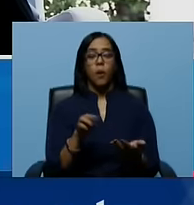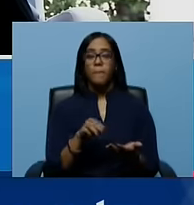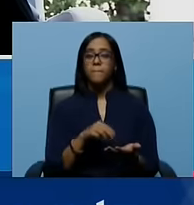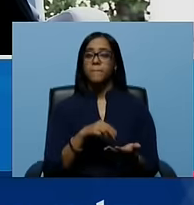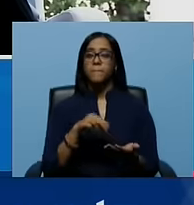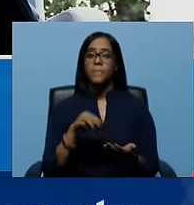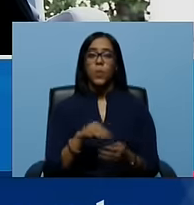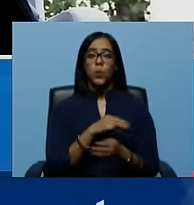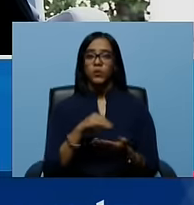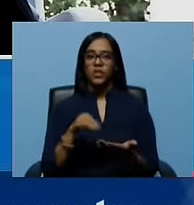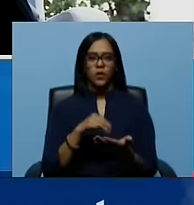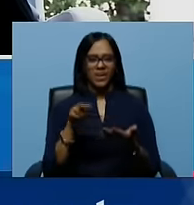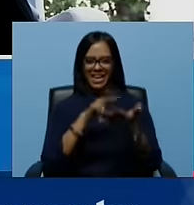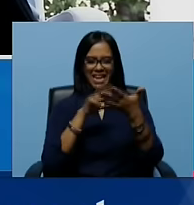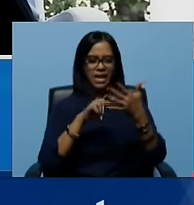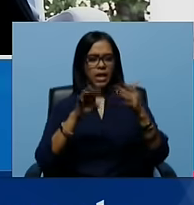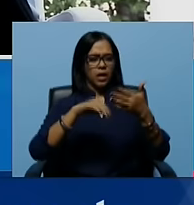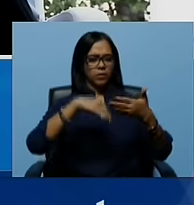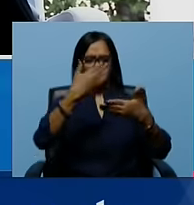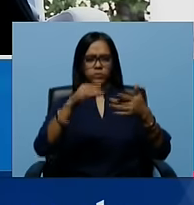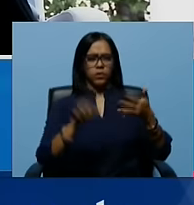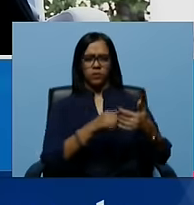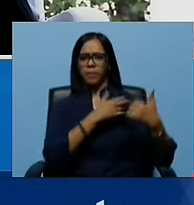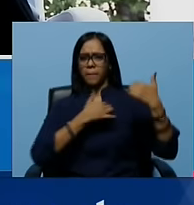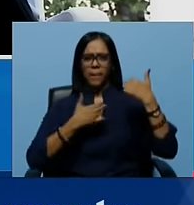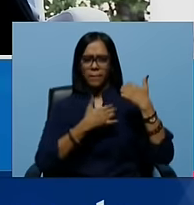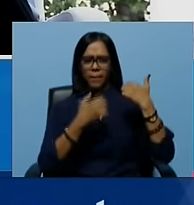que leen pentagrama. Los admiro, pero una cosa...